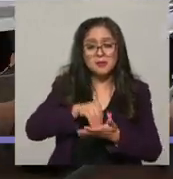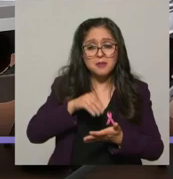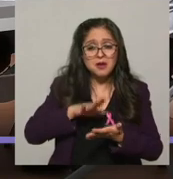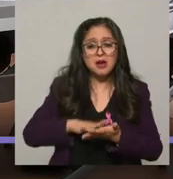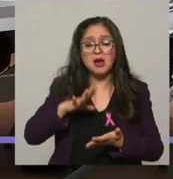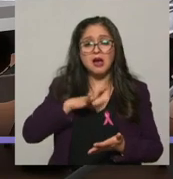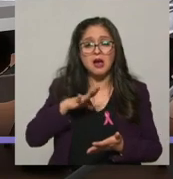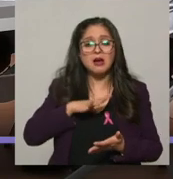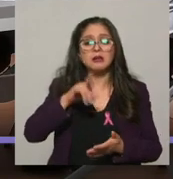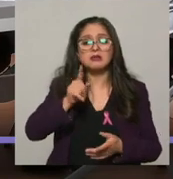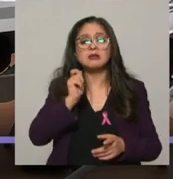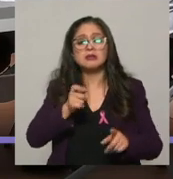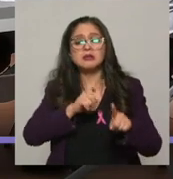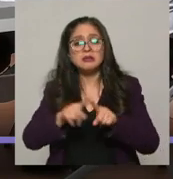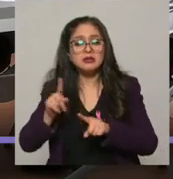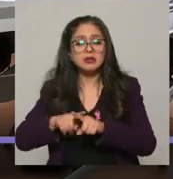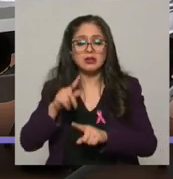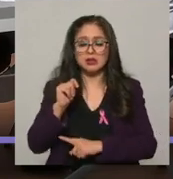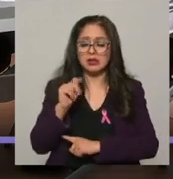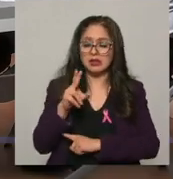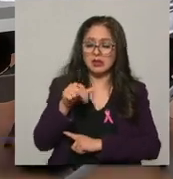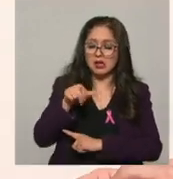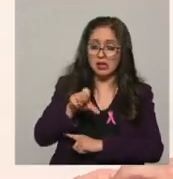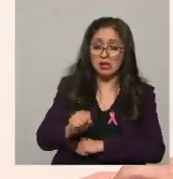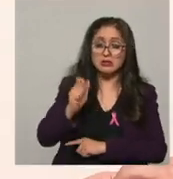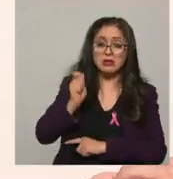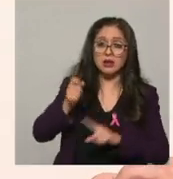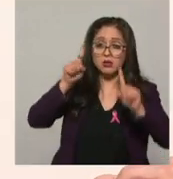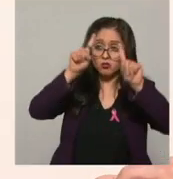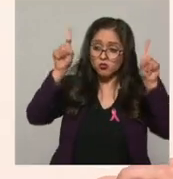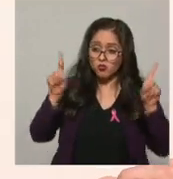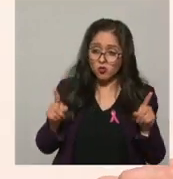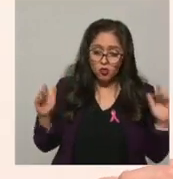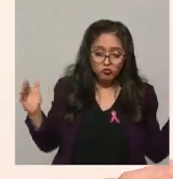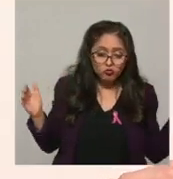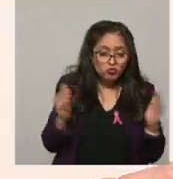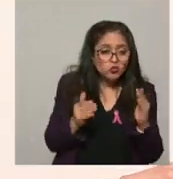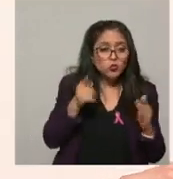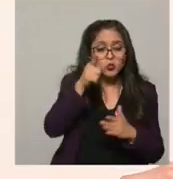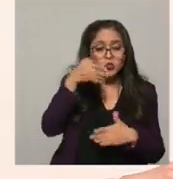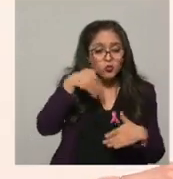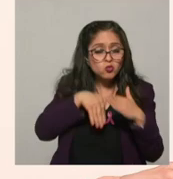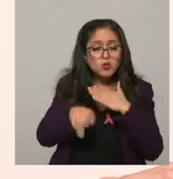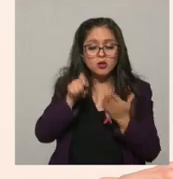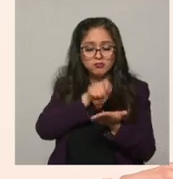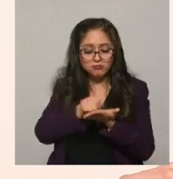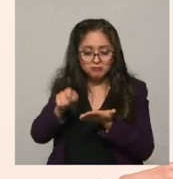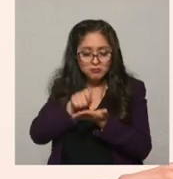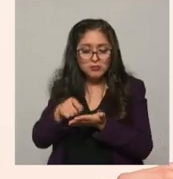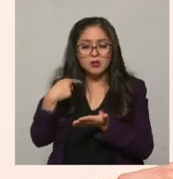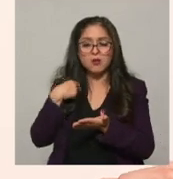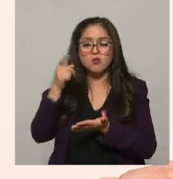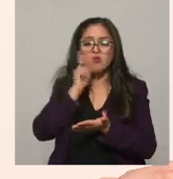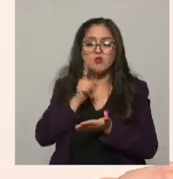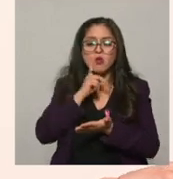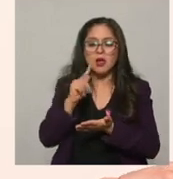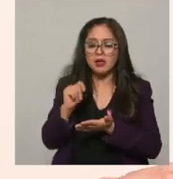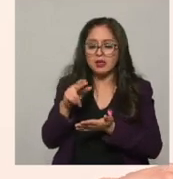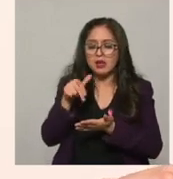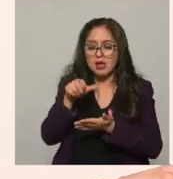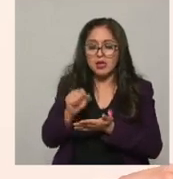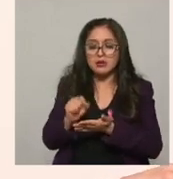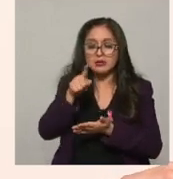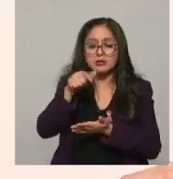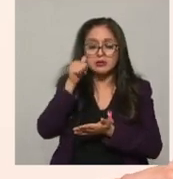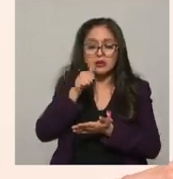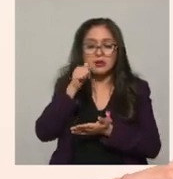las clínicas trans, que es un consultorio literal, ¿no? Donde tú llegas, te registras como mujer trans, tienes que tener